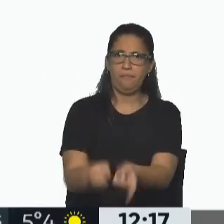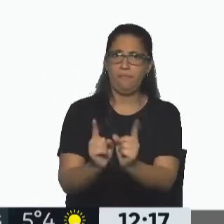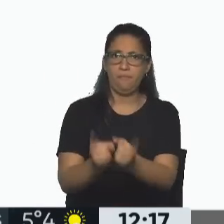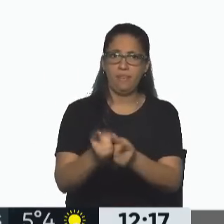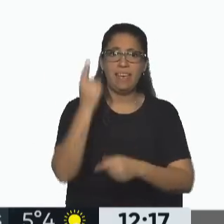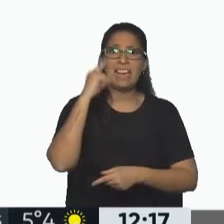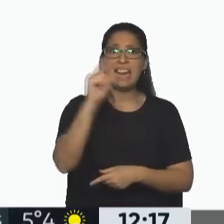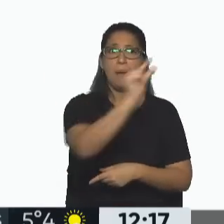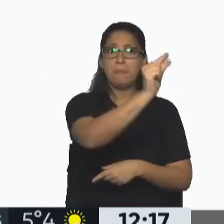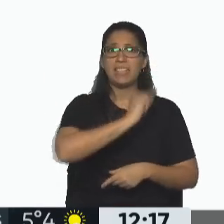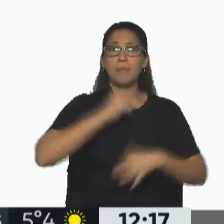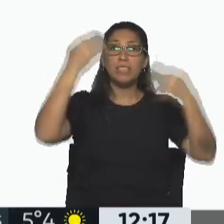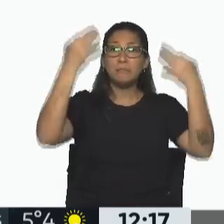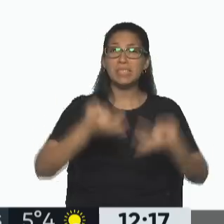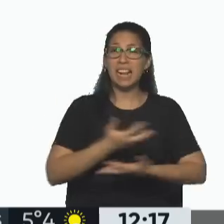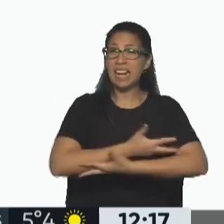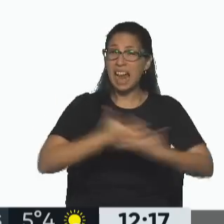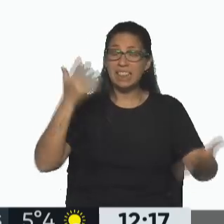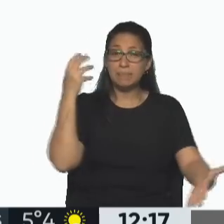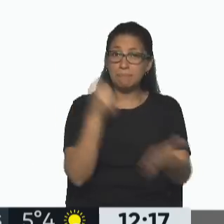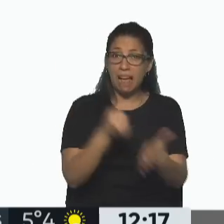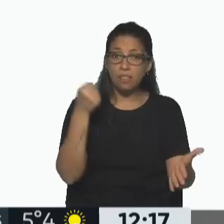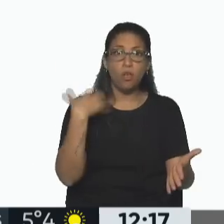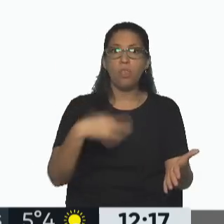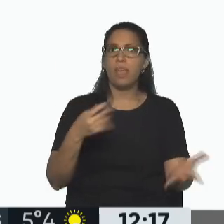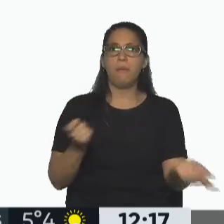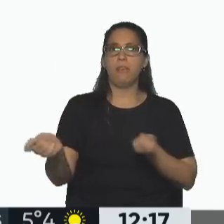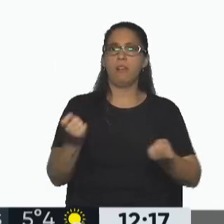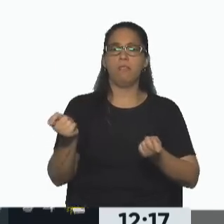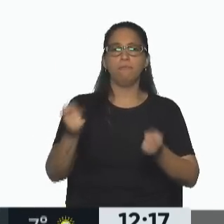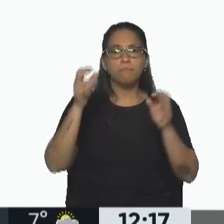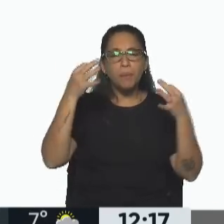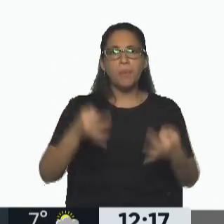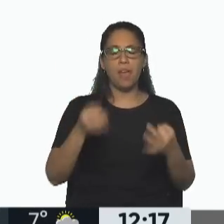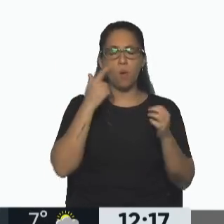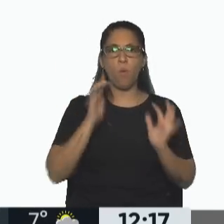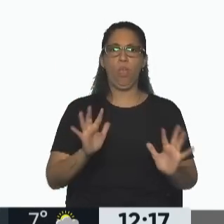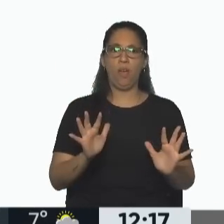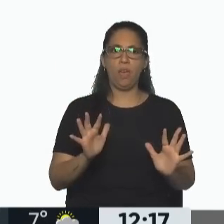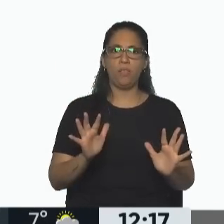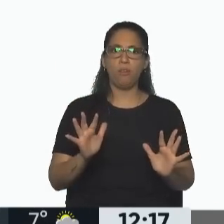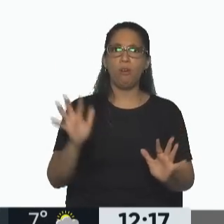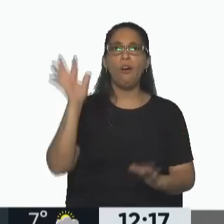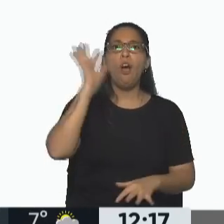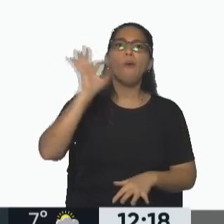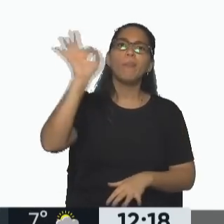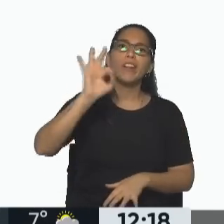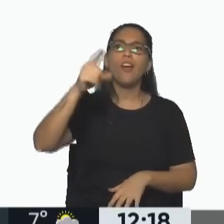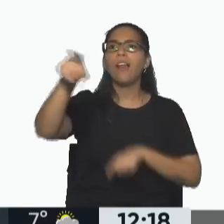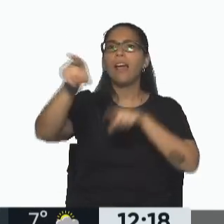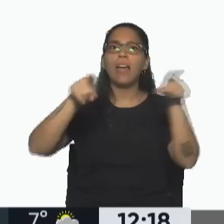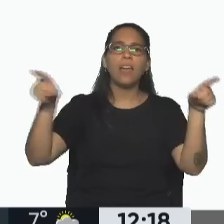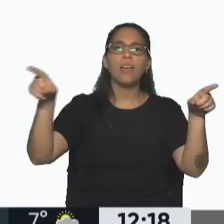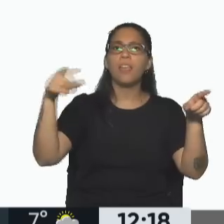préstamo de tal excepcionalidad, magnitud e impacto sea gestionado con máxima prudencia, al resguardo de opiniones técnicas que aseguren al